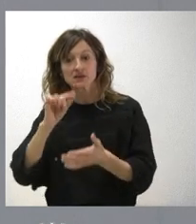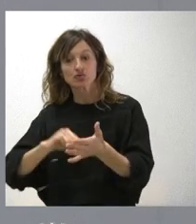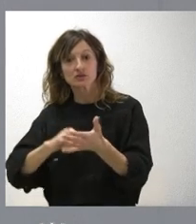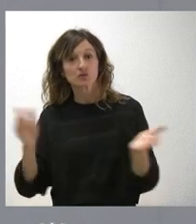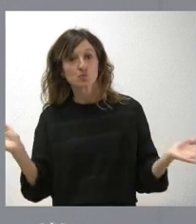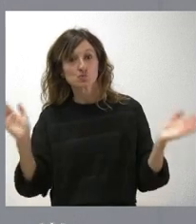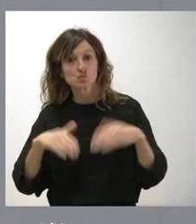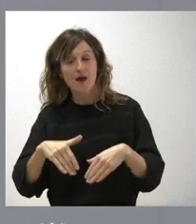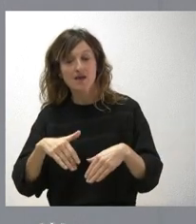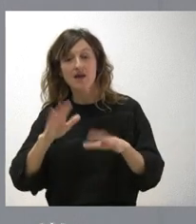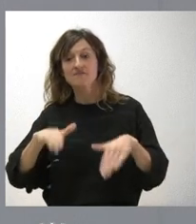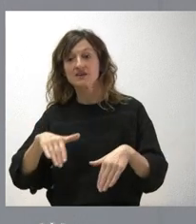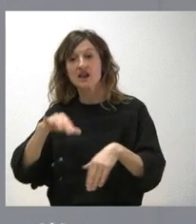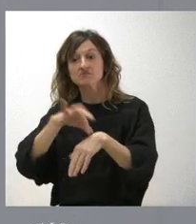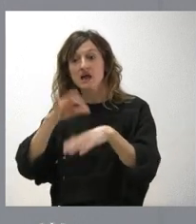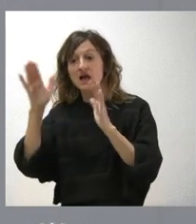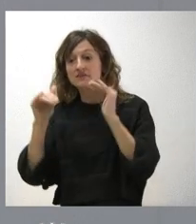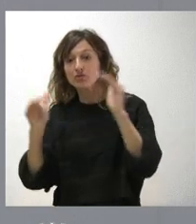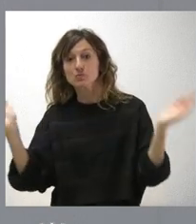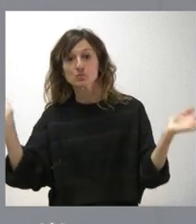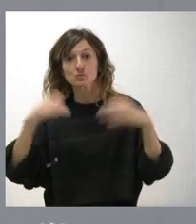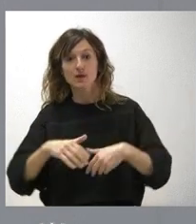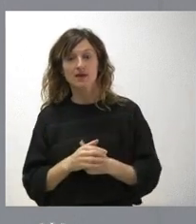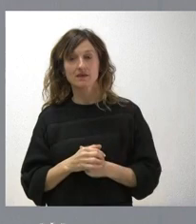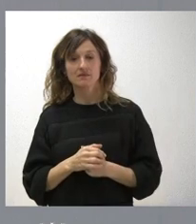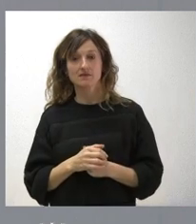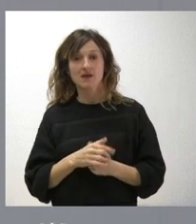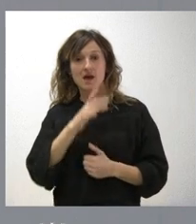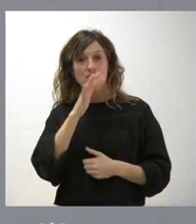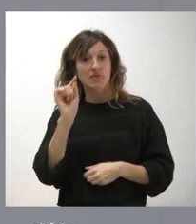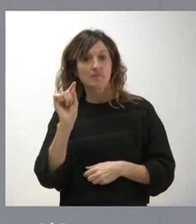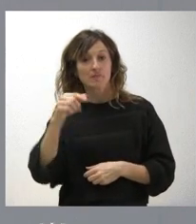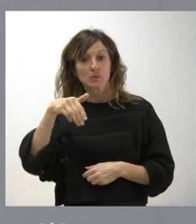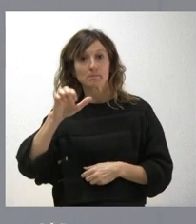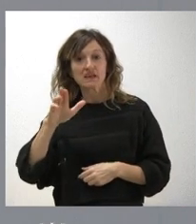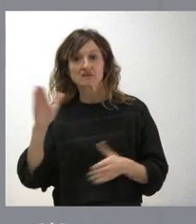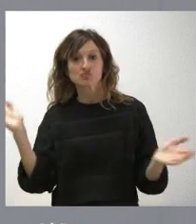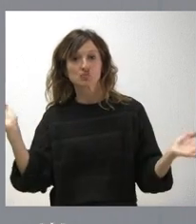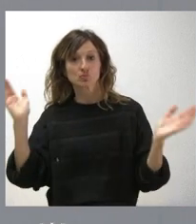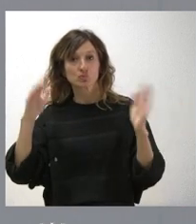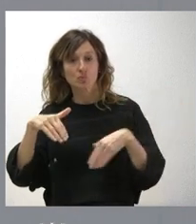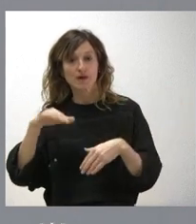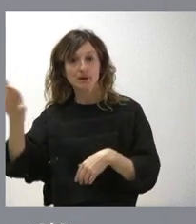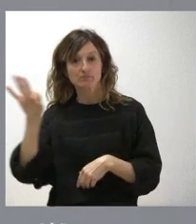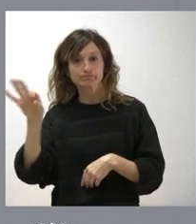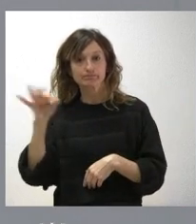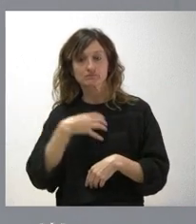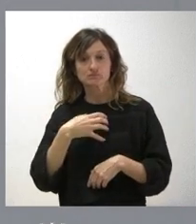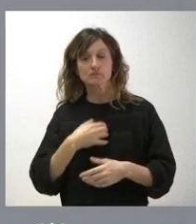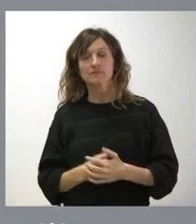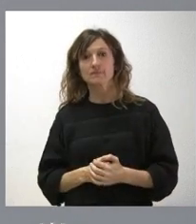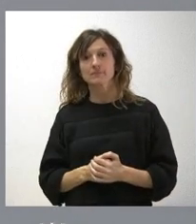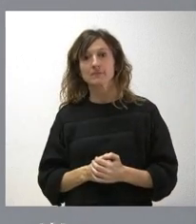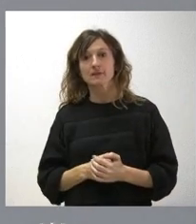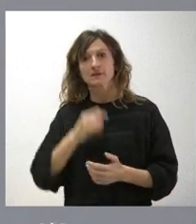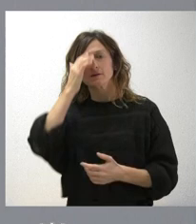contratar no podríamos prestar porque en este momento no hay médicos mir a los que podamos acceder lo que nos lleva